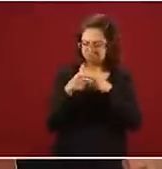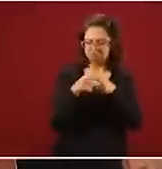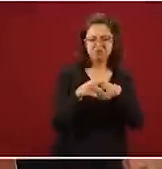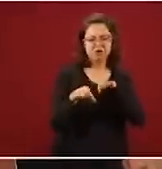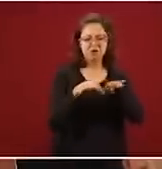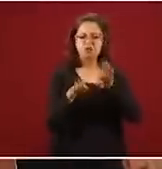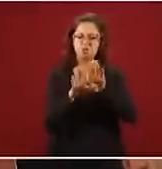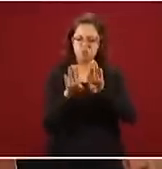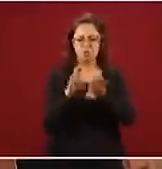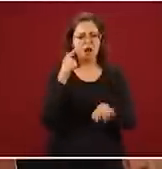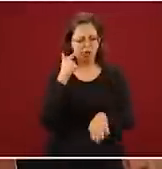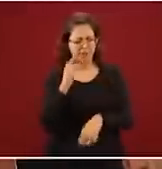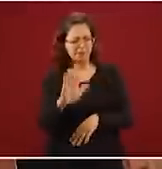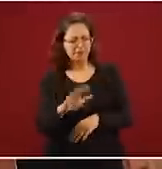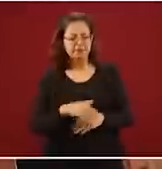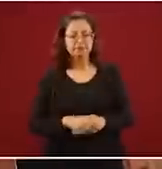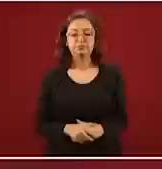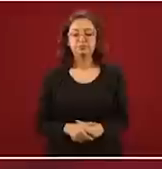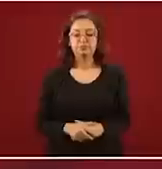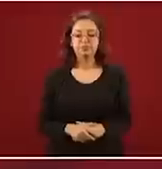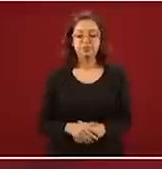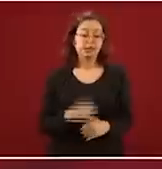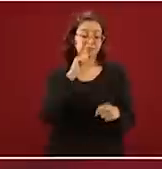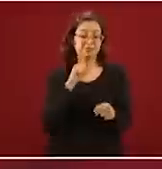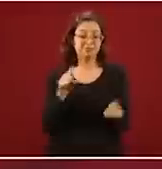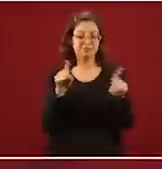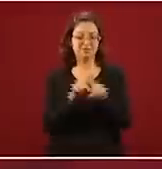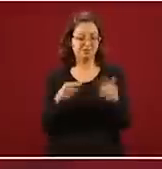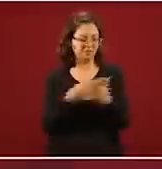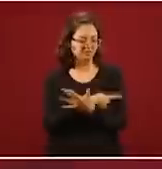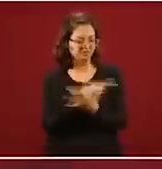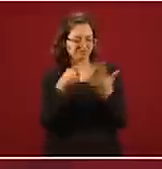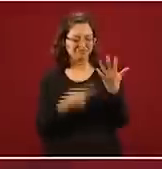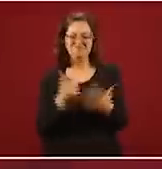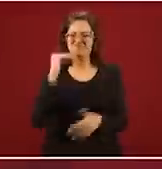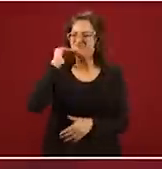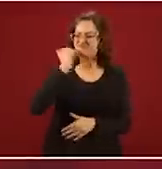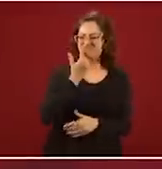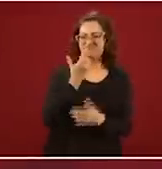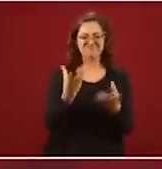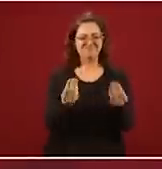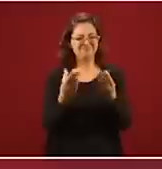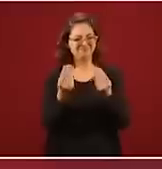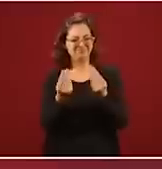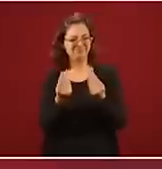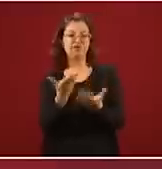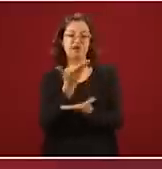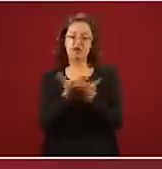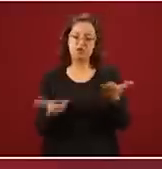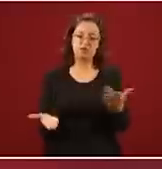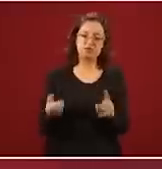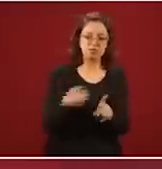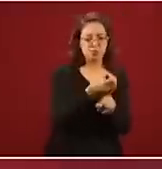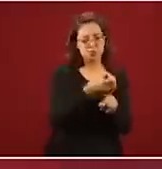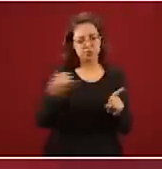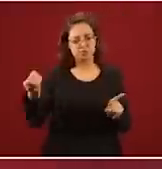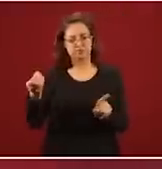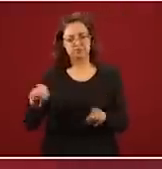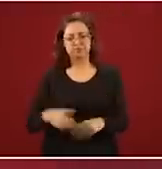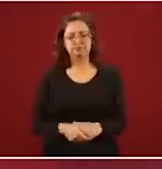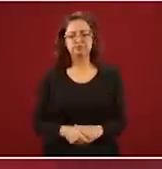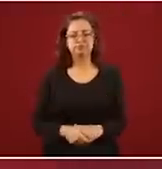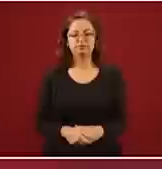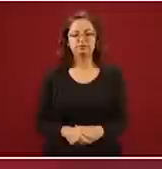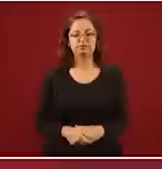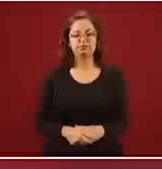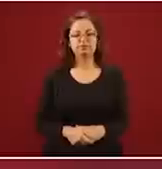Y desde luego, habían muchas irregularidades. Entonces estamos poniendo orden en esto. Pero no